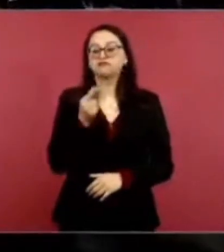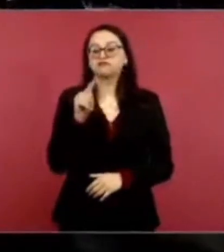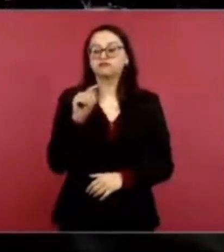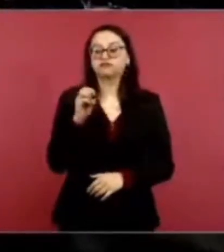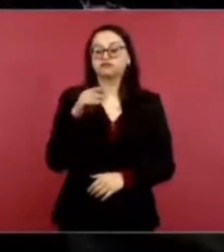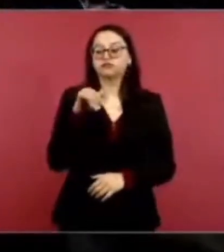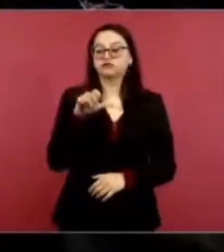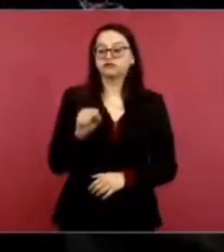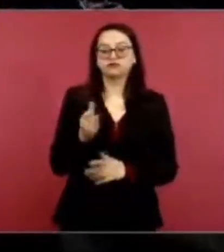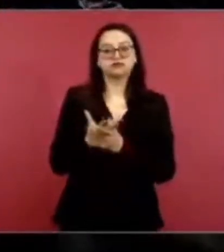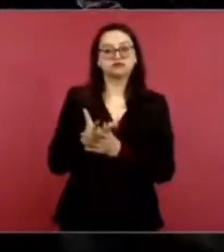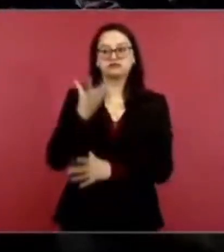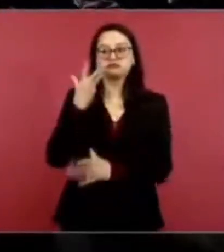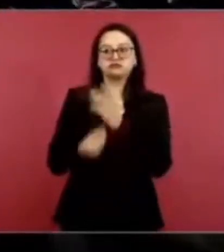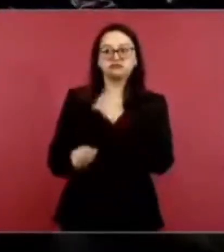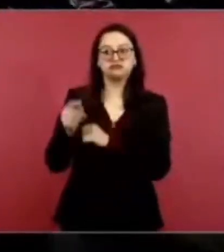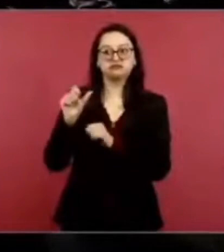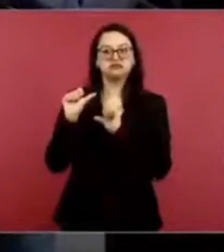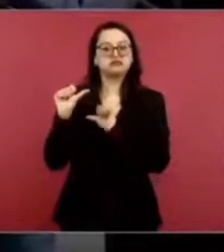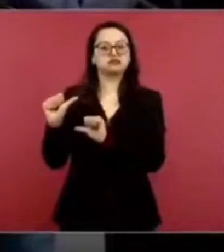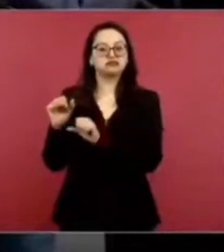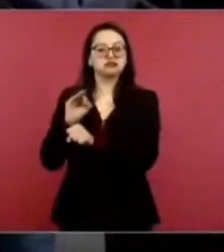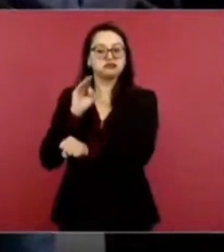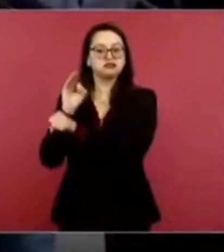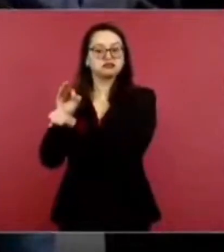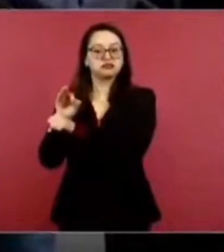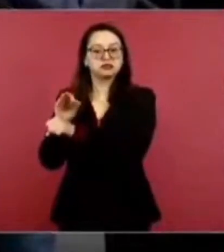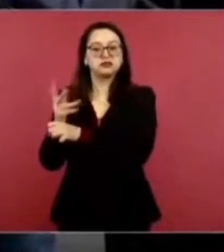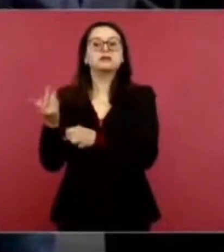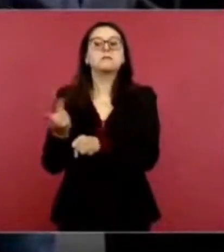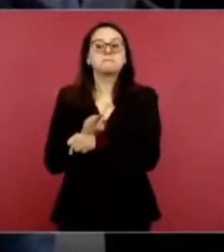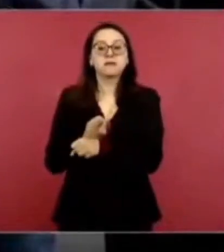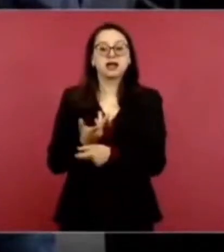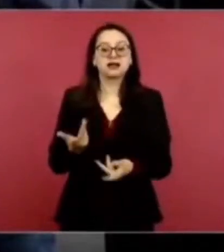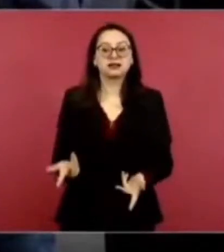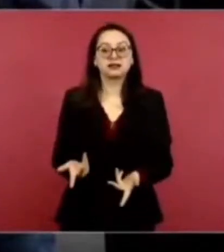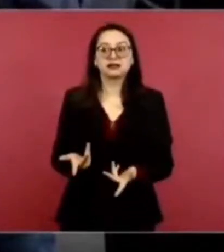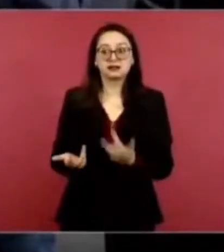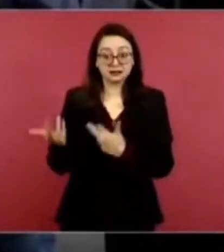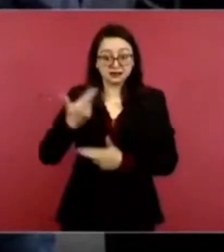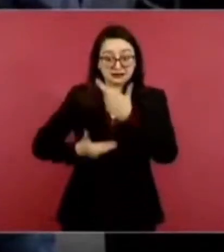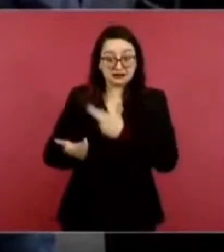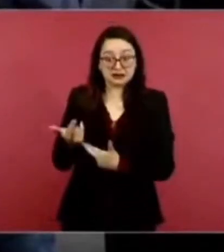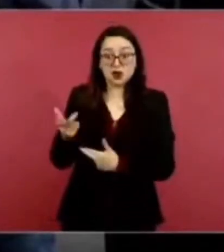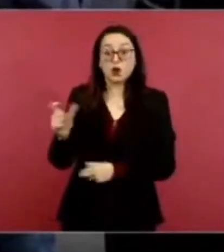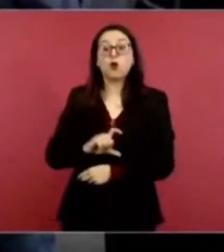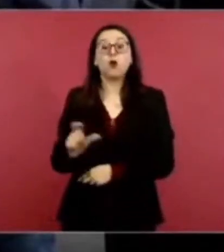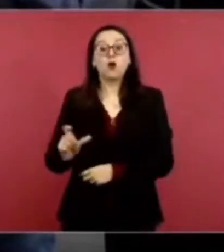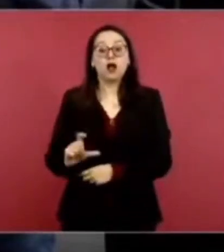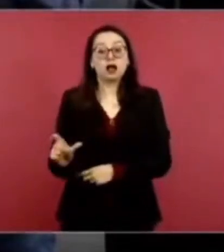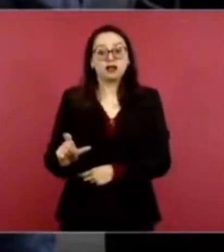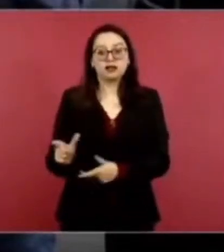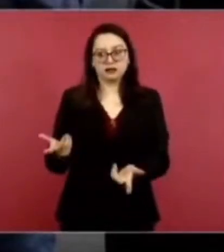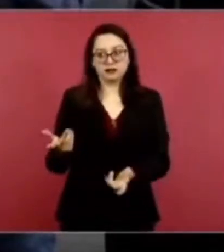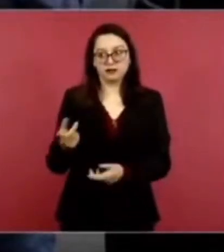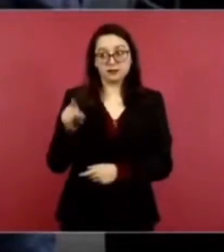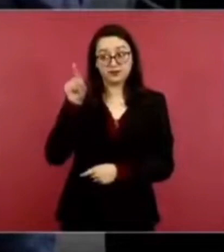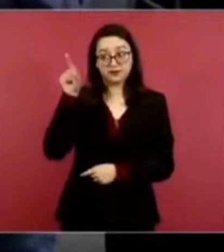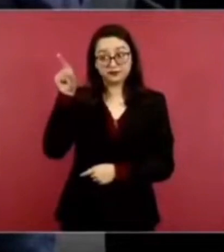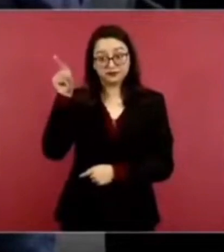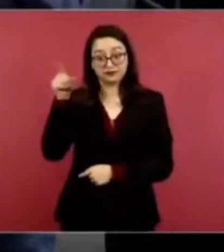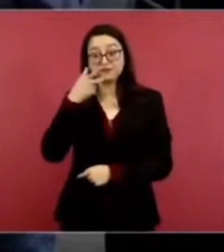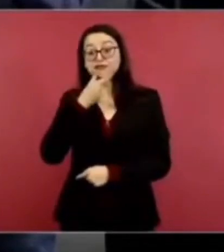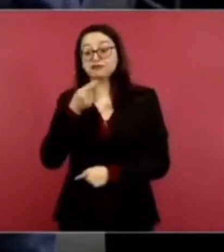que justamente eh acompañado del exprocurador Murillo caram fueron los responsables de torturar eh Y de